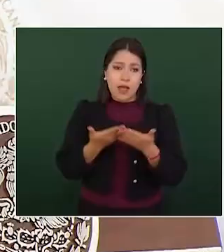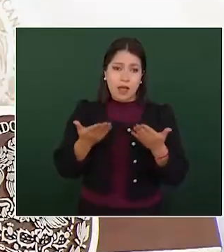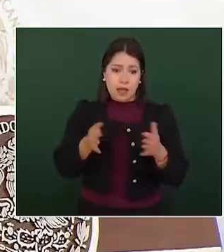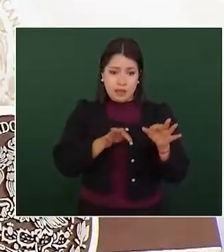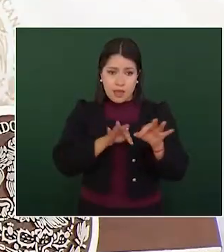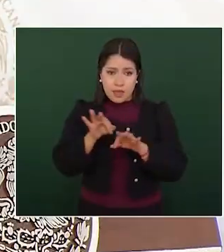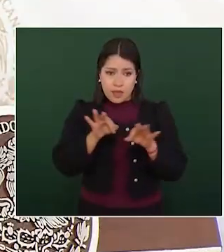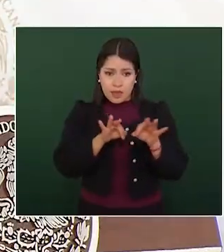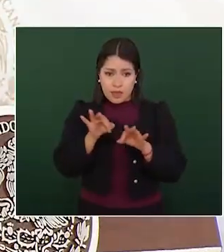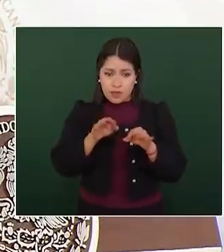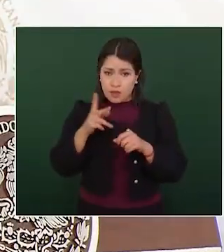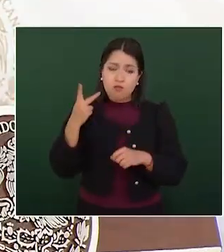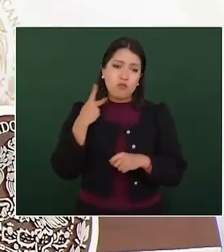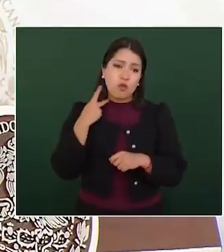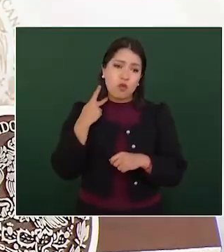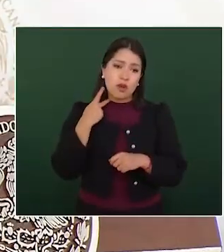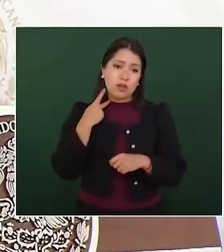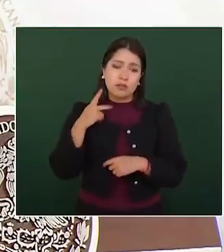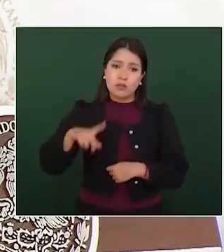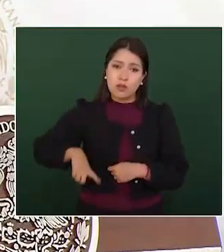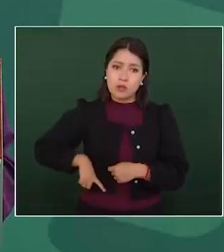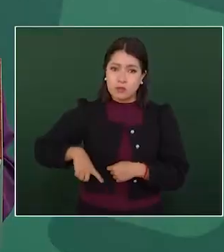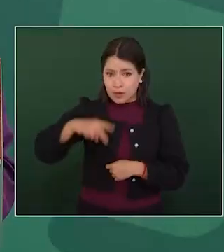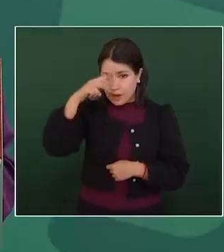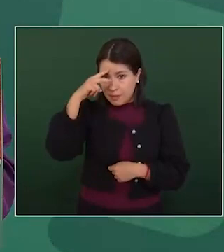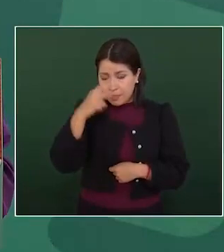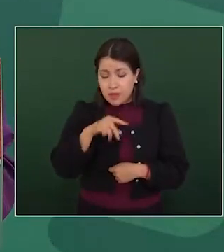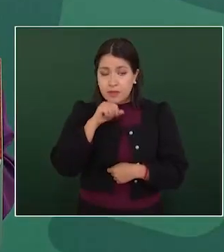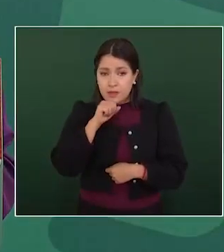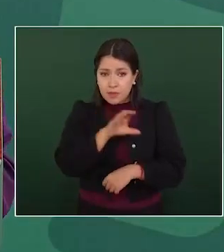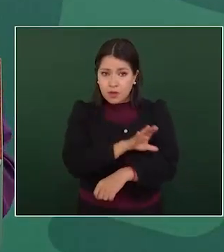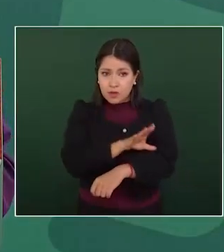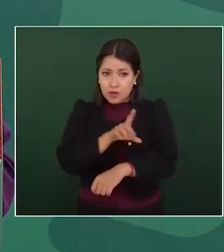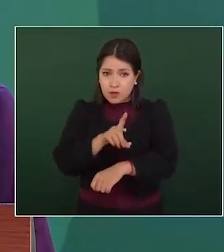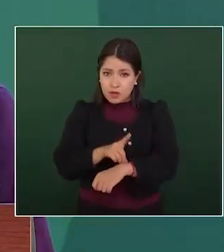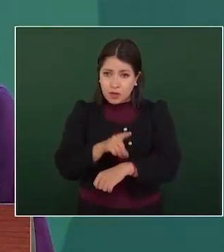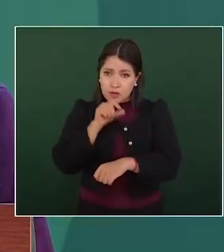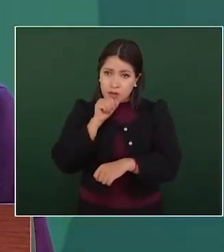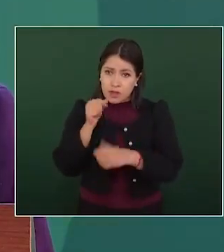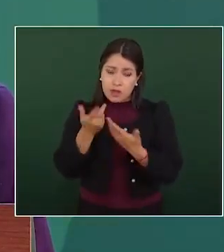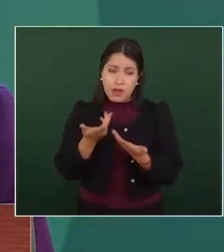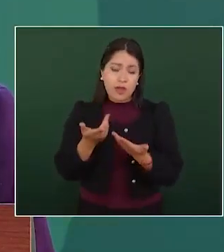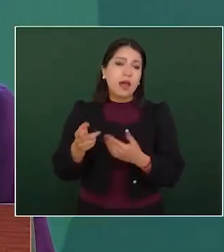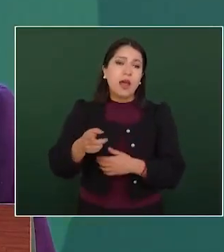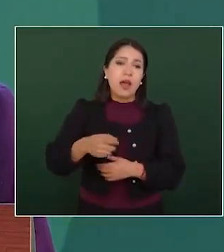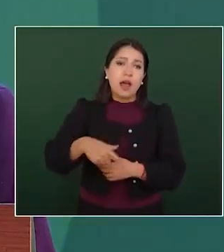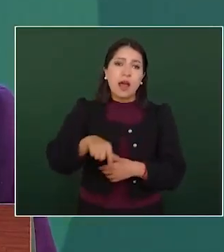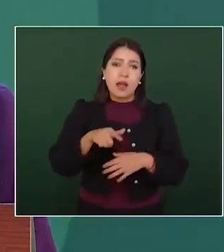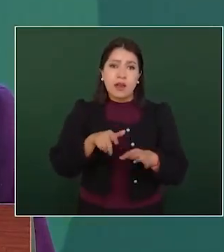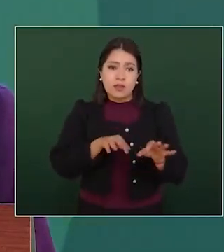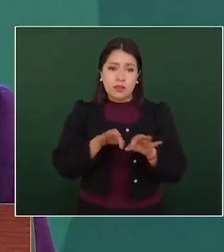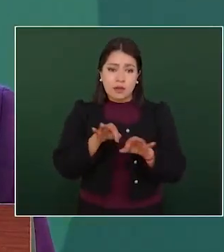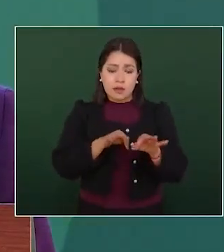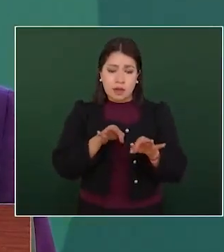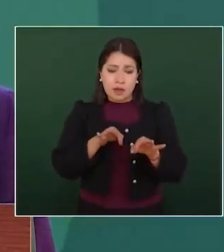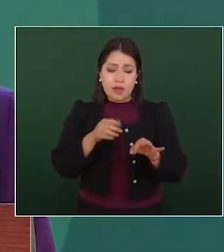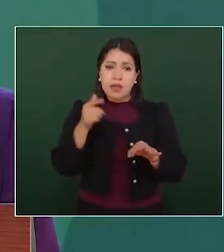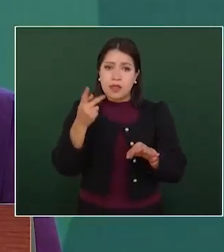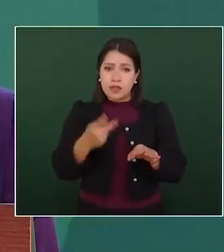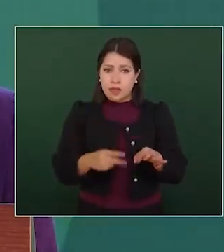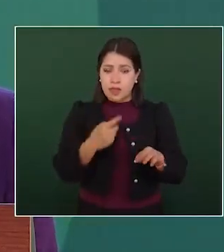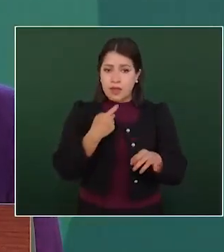interior y también de coordinar el gabinete del presidente Andrés Manuel López Obrador, un